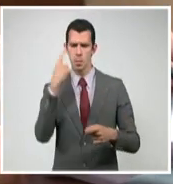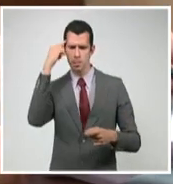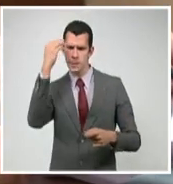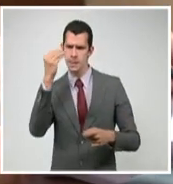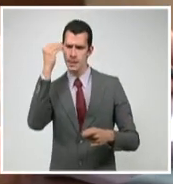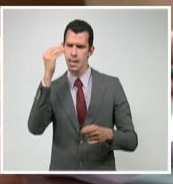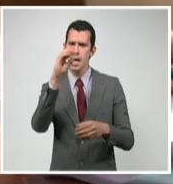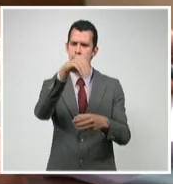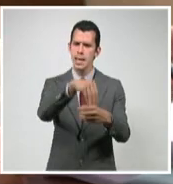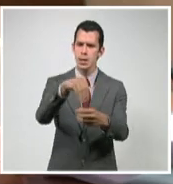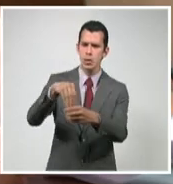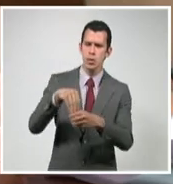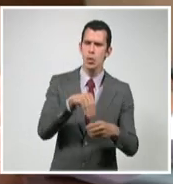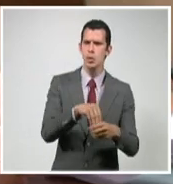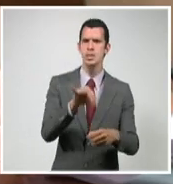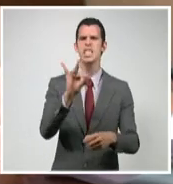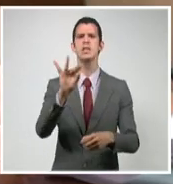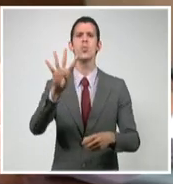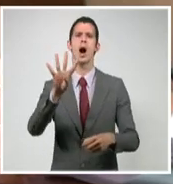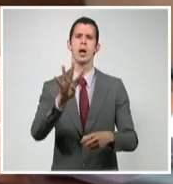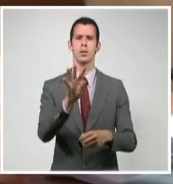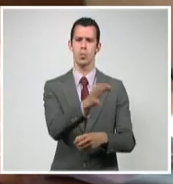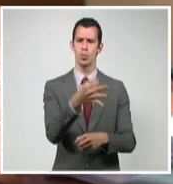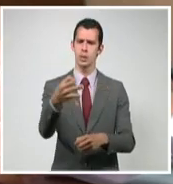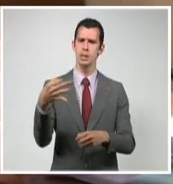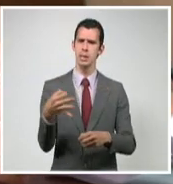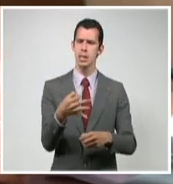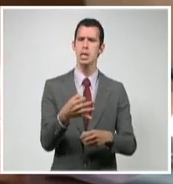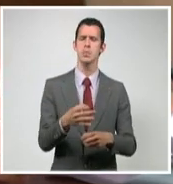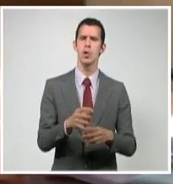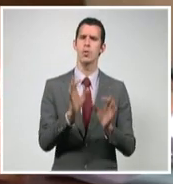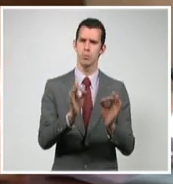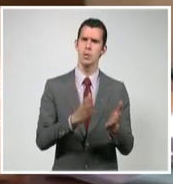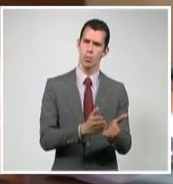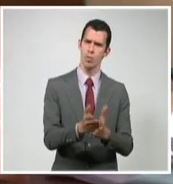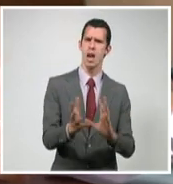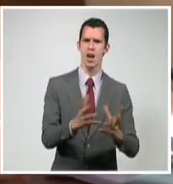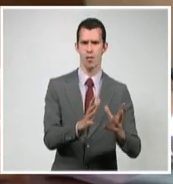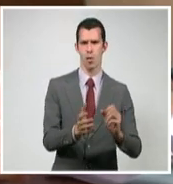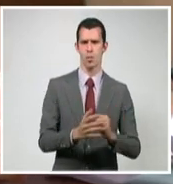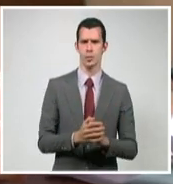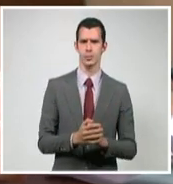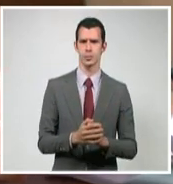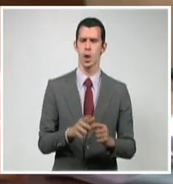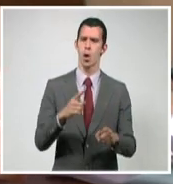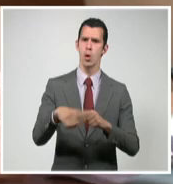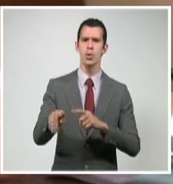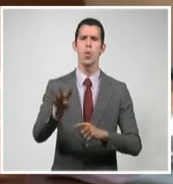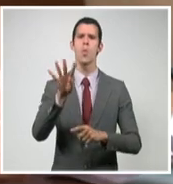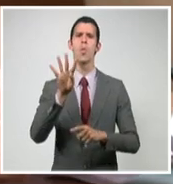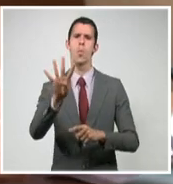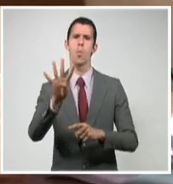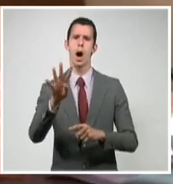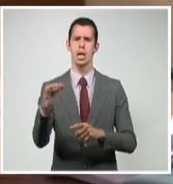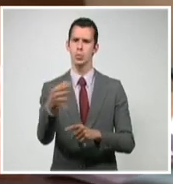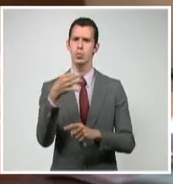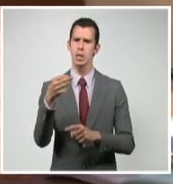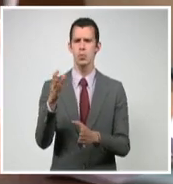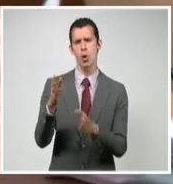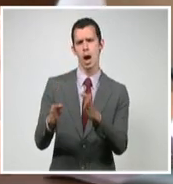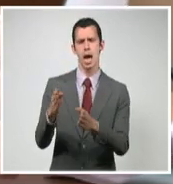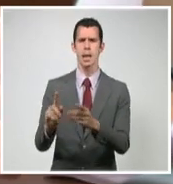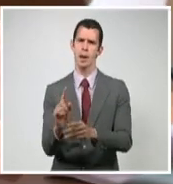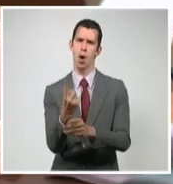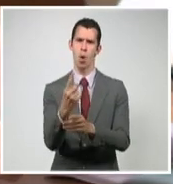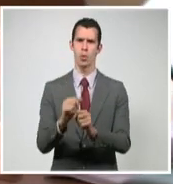municipios en la fase 1 de la etapa de recuperación tendríamos 4 municipios en la fase 2 de la etapa de